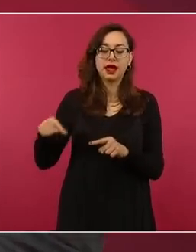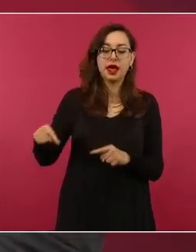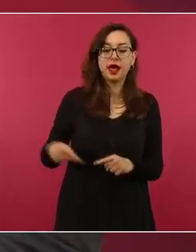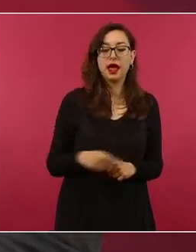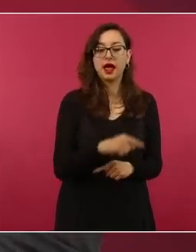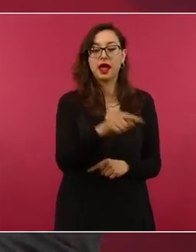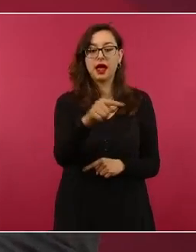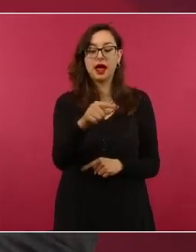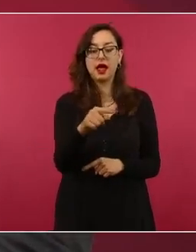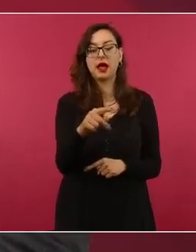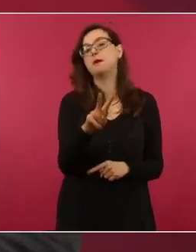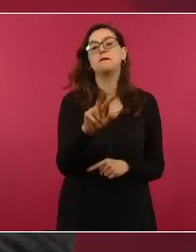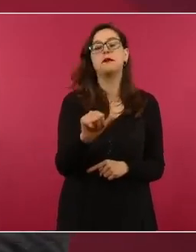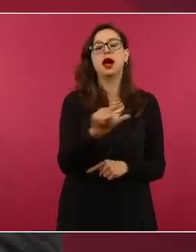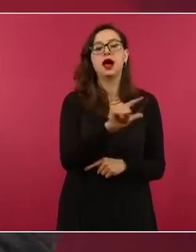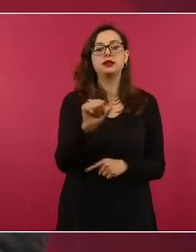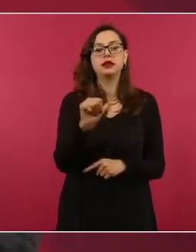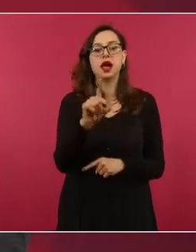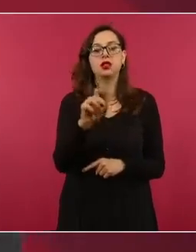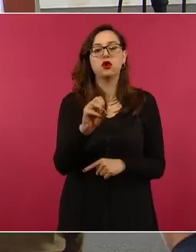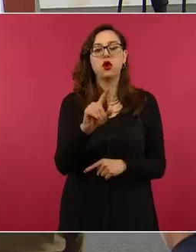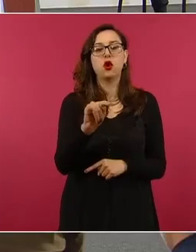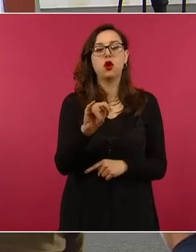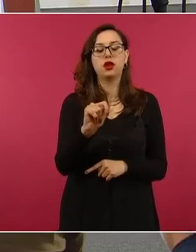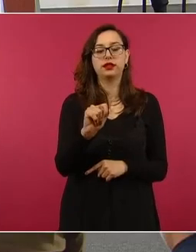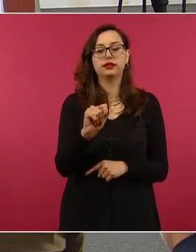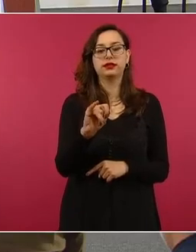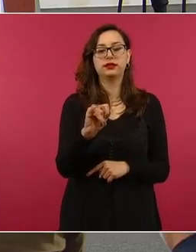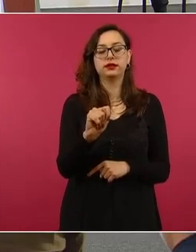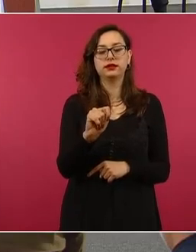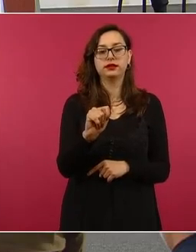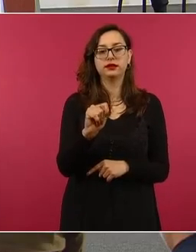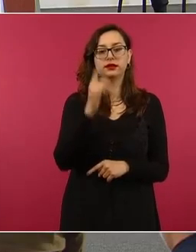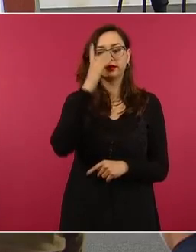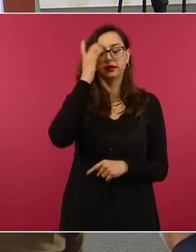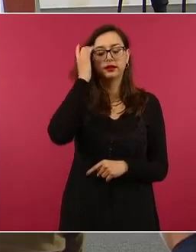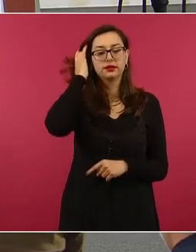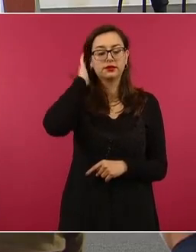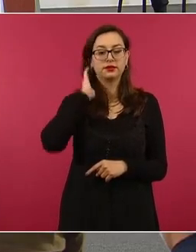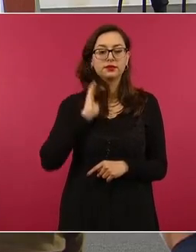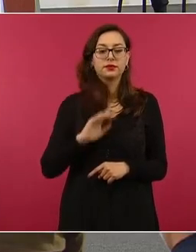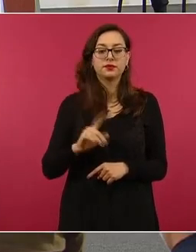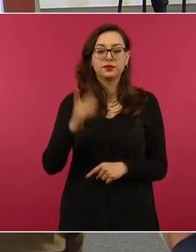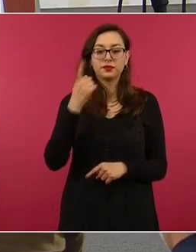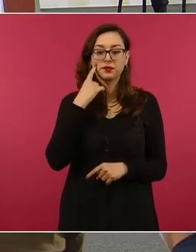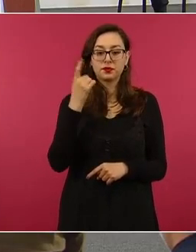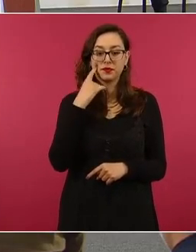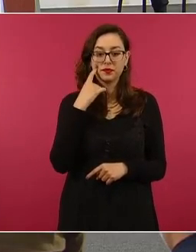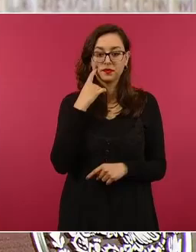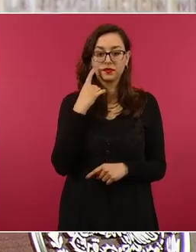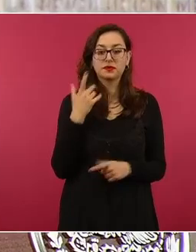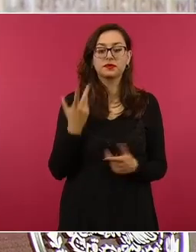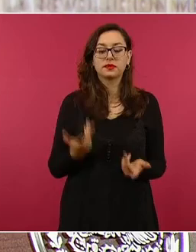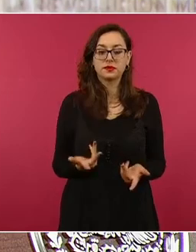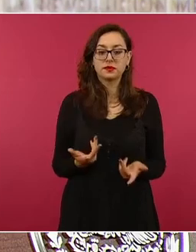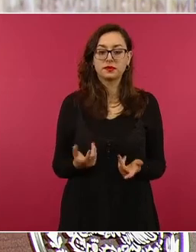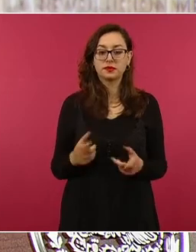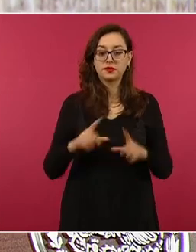hasta la península. Estamos construyendo, bueno, el gas para el